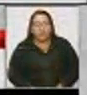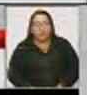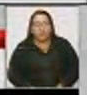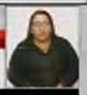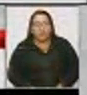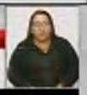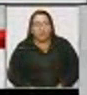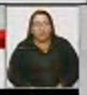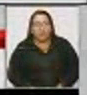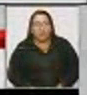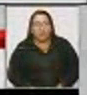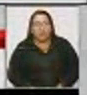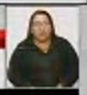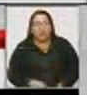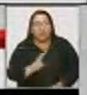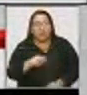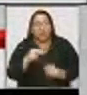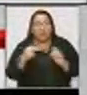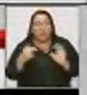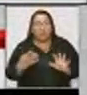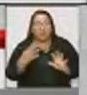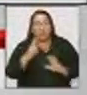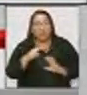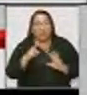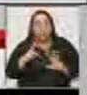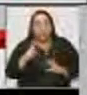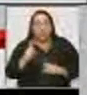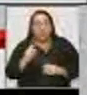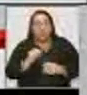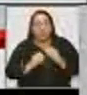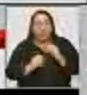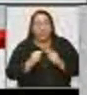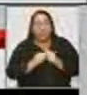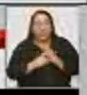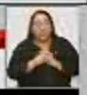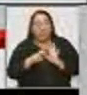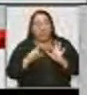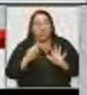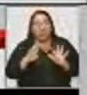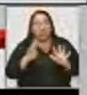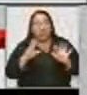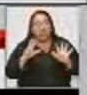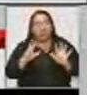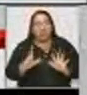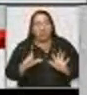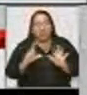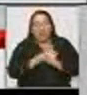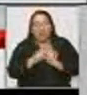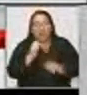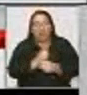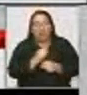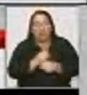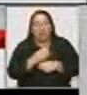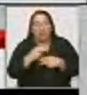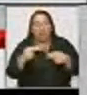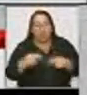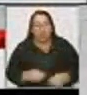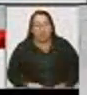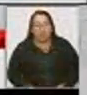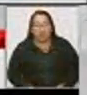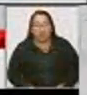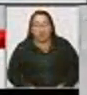convenio para el periodo 2019-2021 y prepara además la modificación de la Ley 27.986, Ley de Trabajadoras del